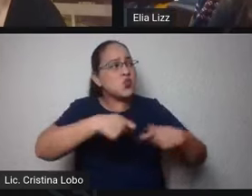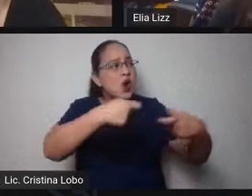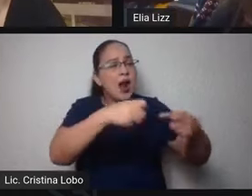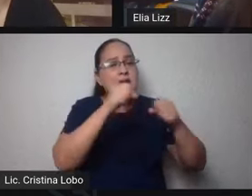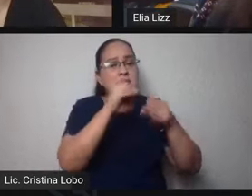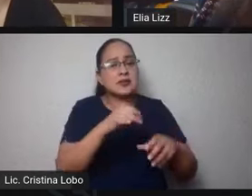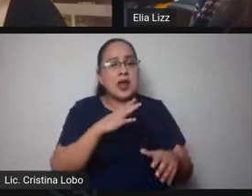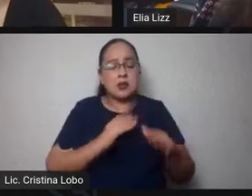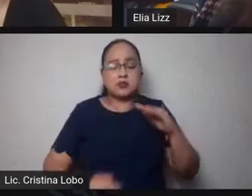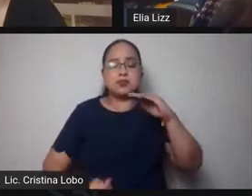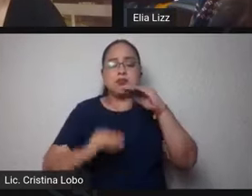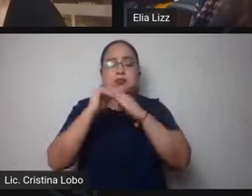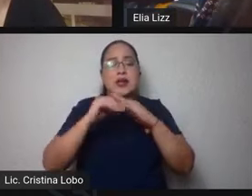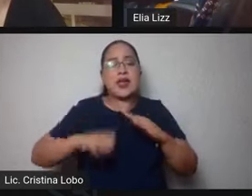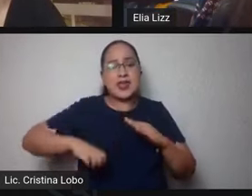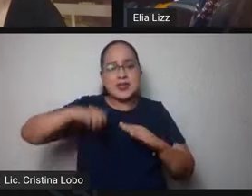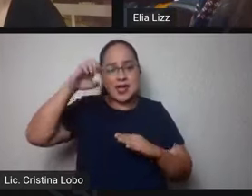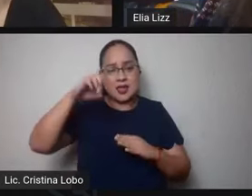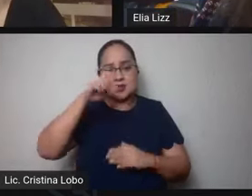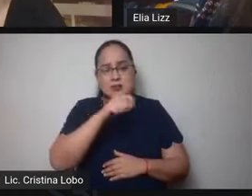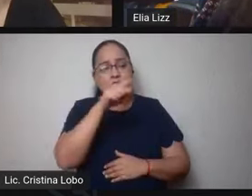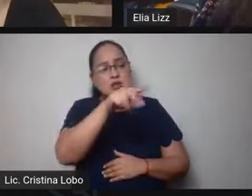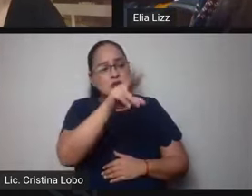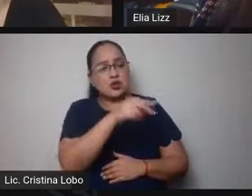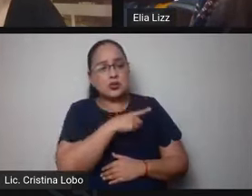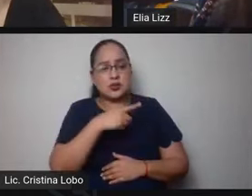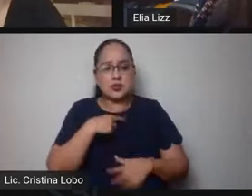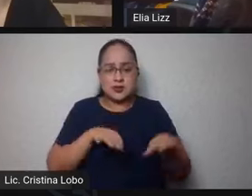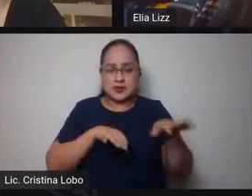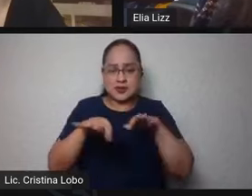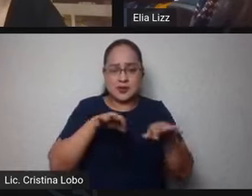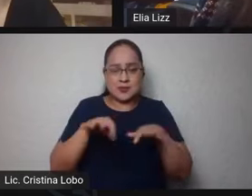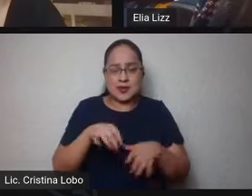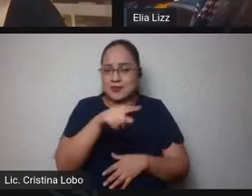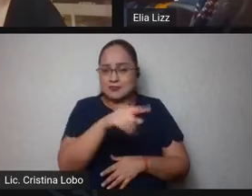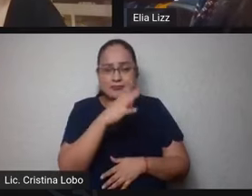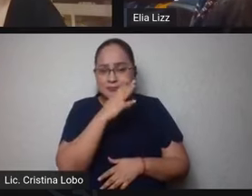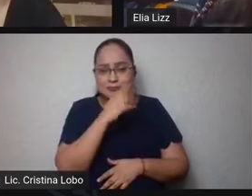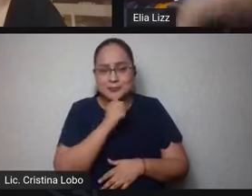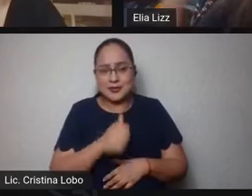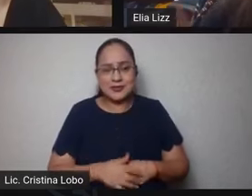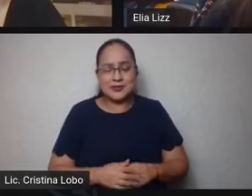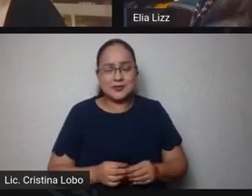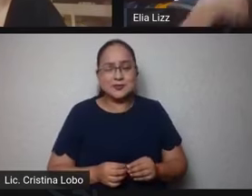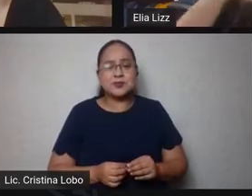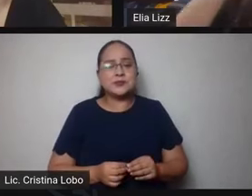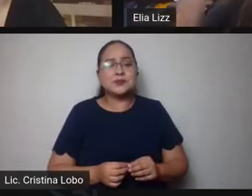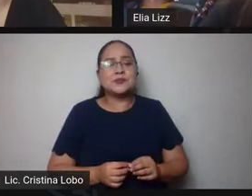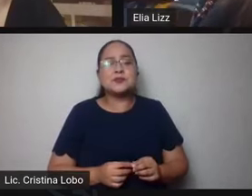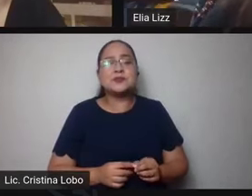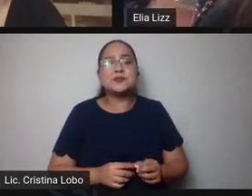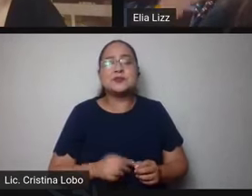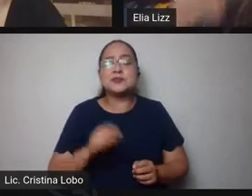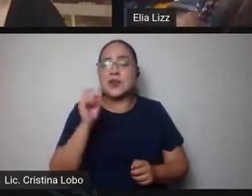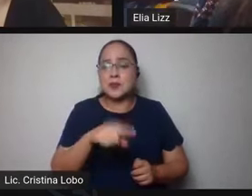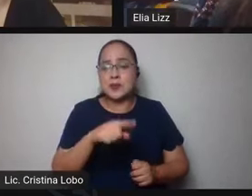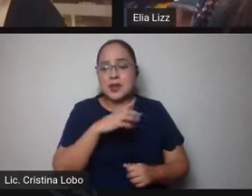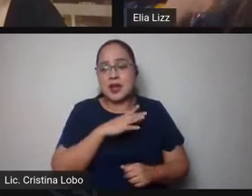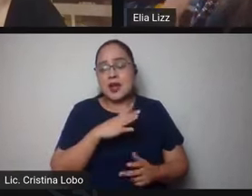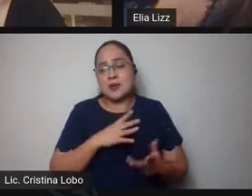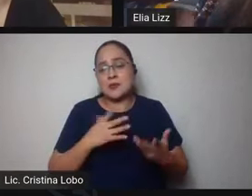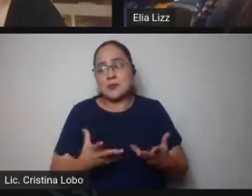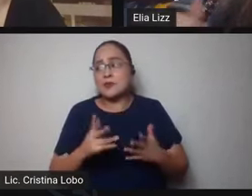edad y ya no tienes para trabajar, ya no puedes, ¿no? Aunado a eso, volvemos